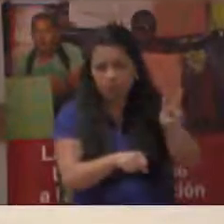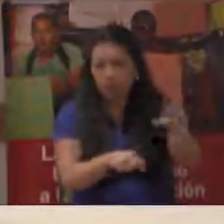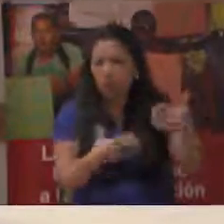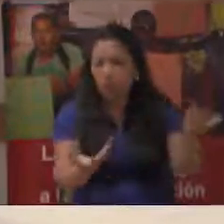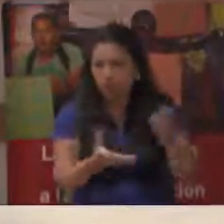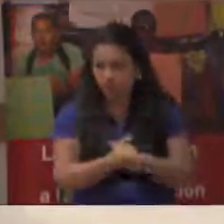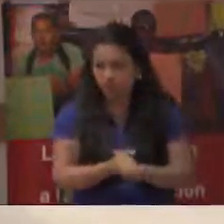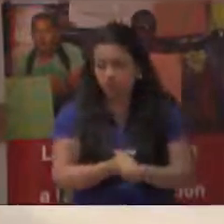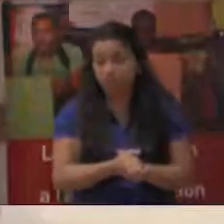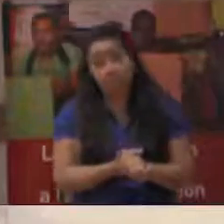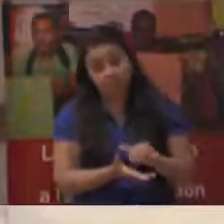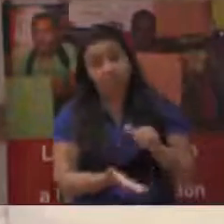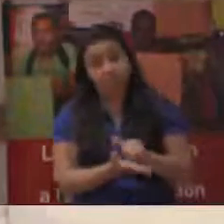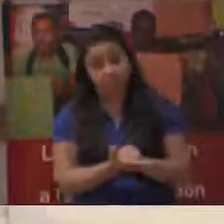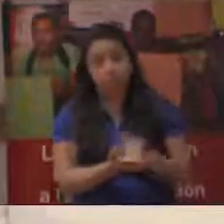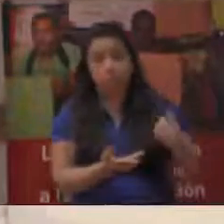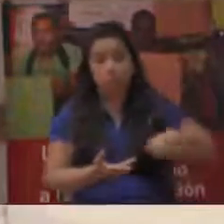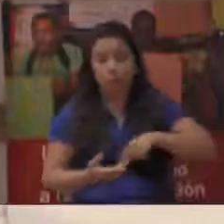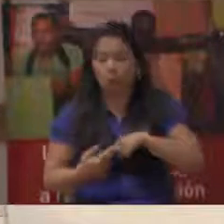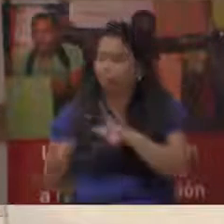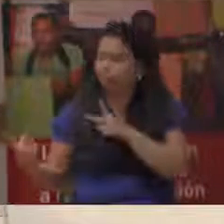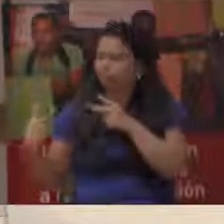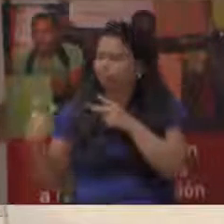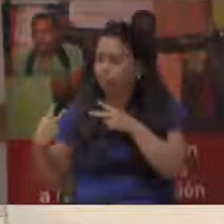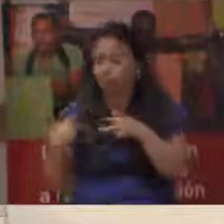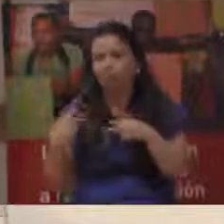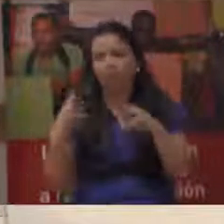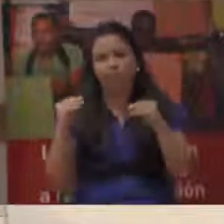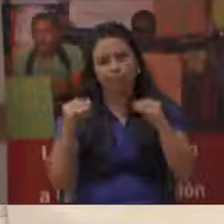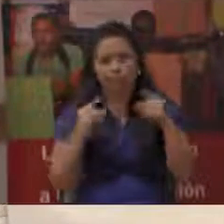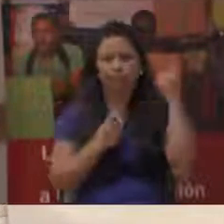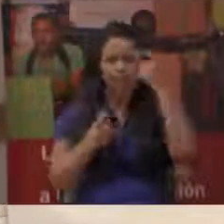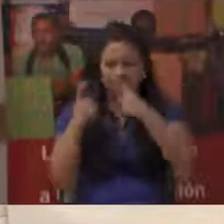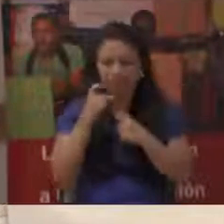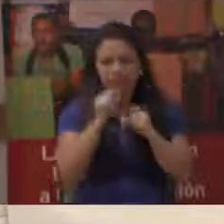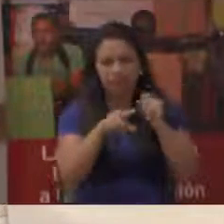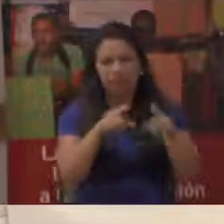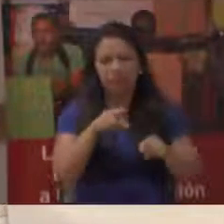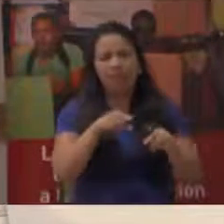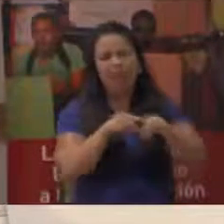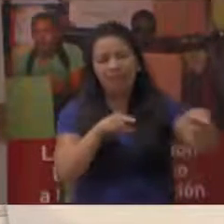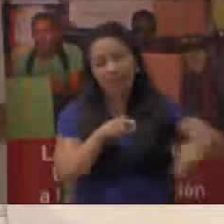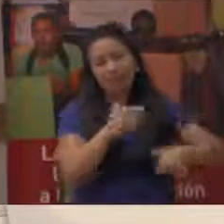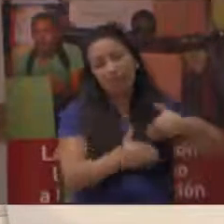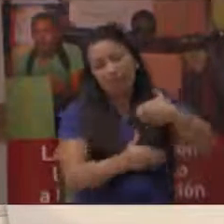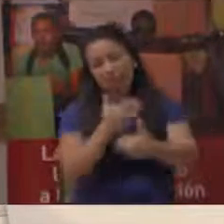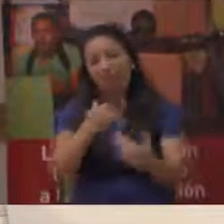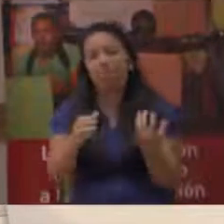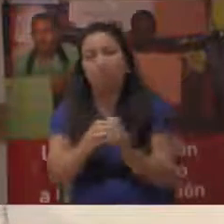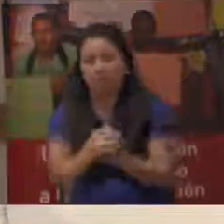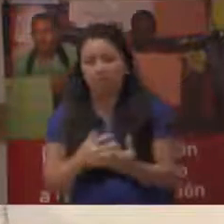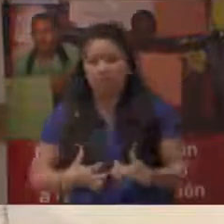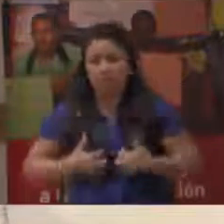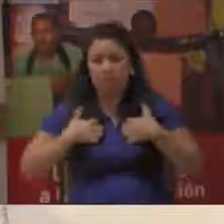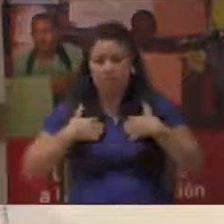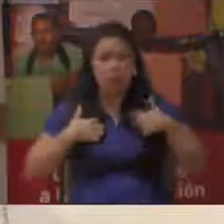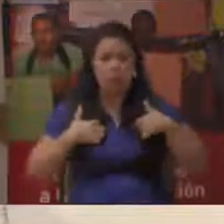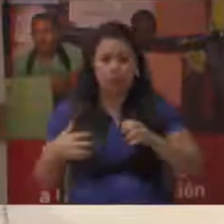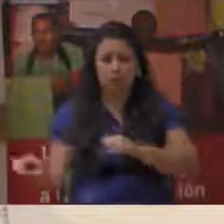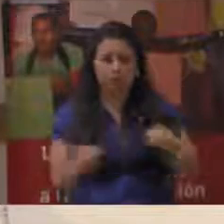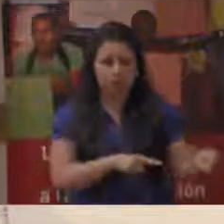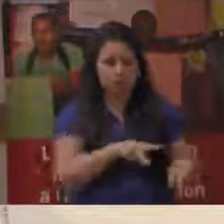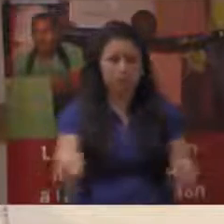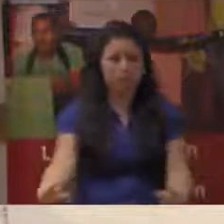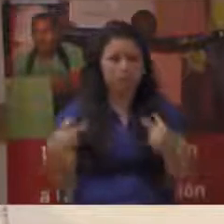Esa es una de las preguntas que nos hacemos nosotros y sé que es un temor que tiene la población en proceso de reintegración, particularmente